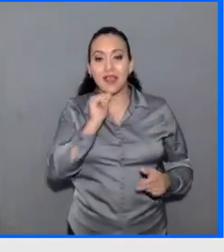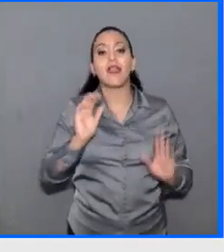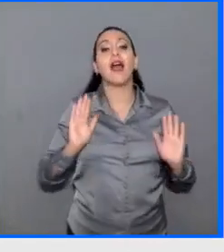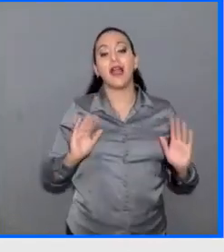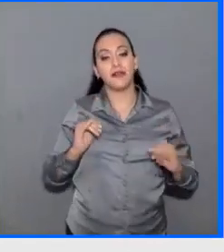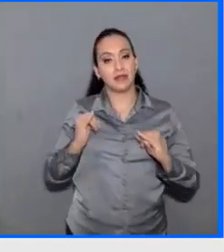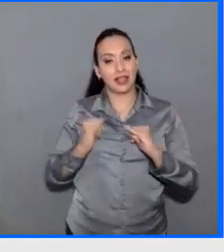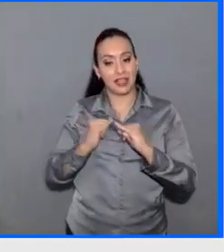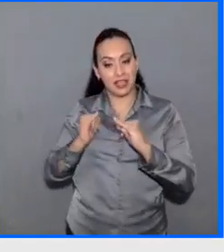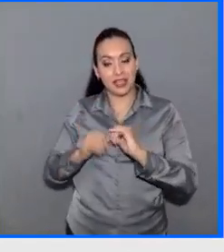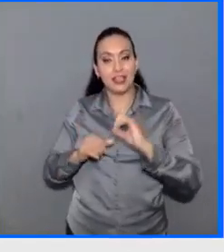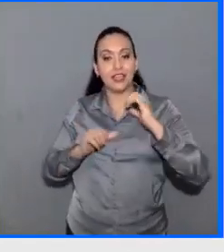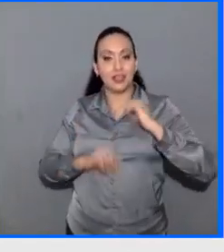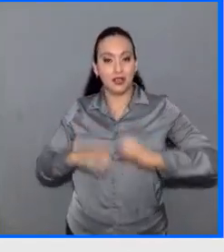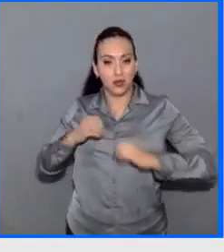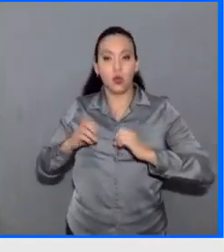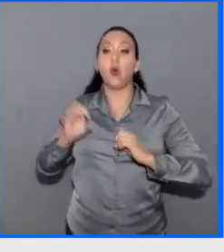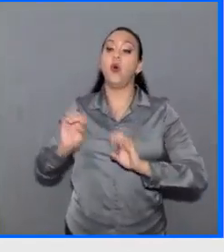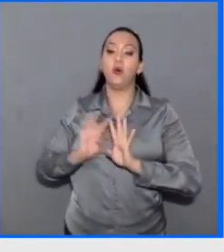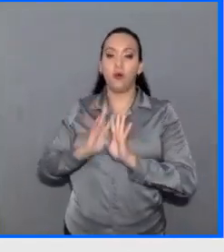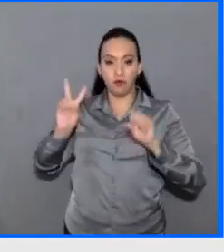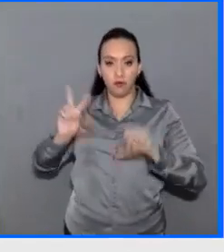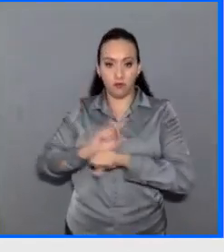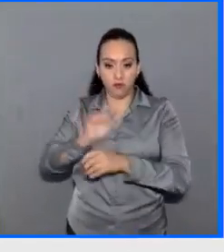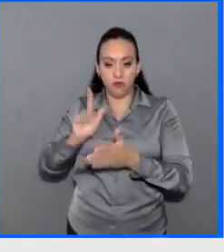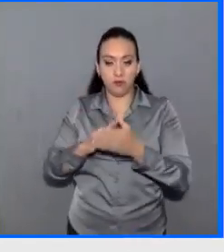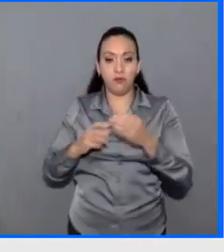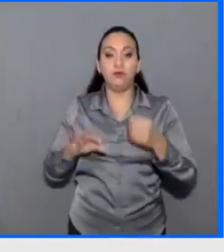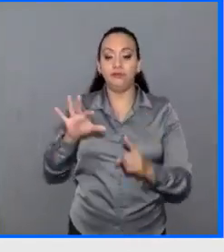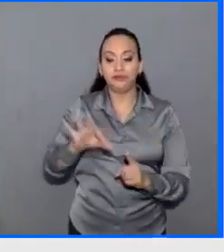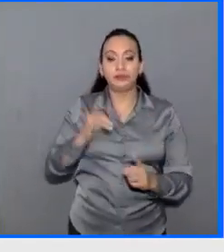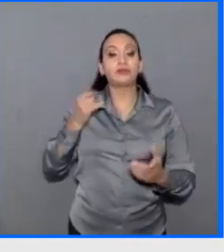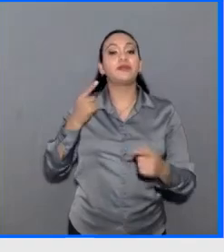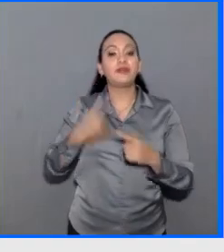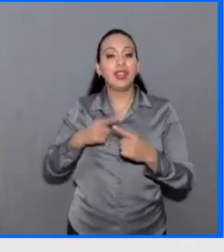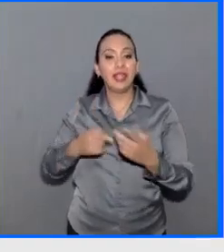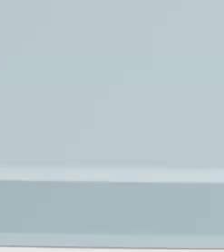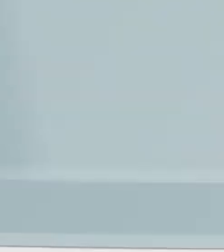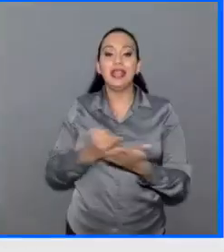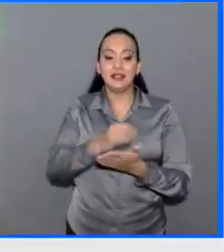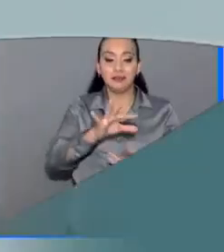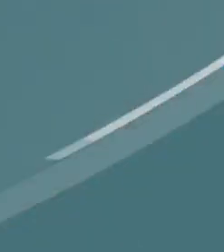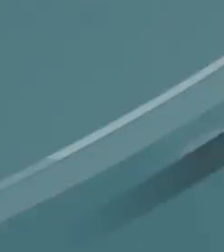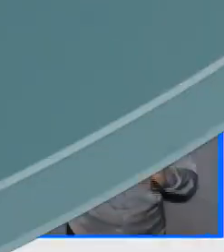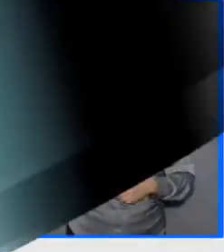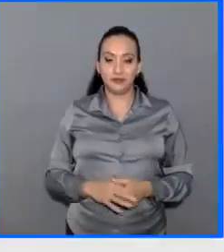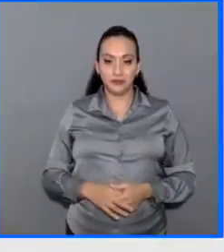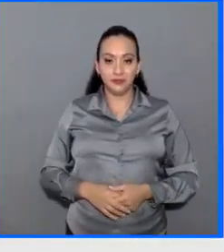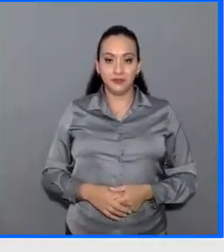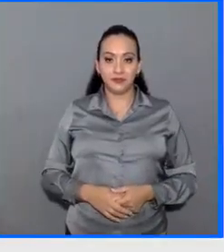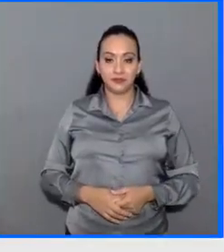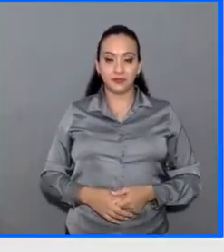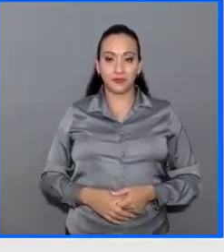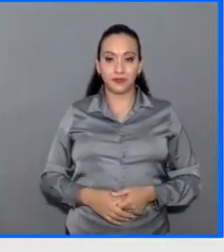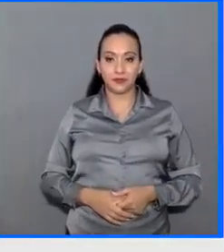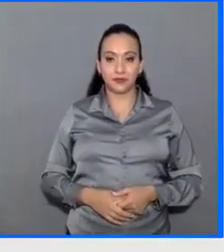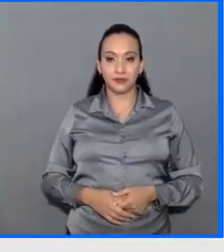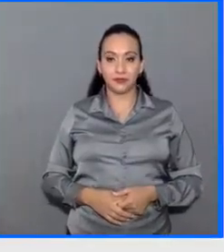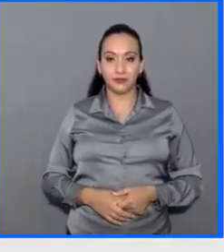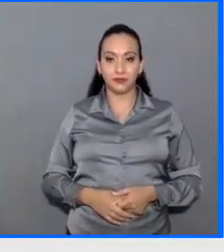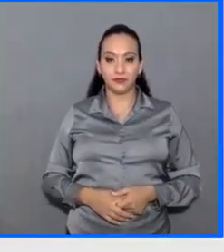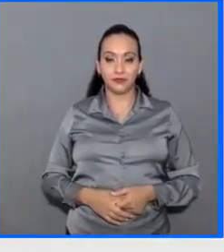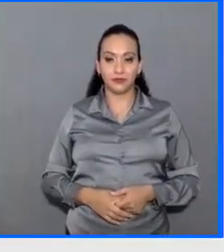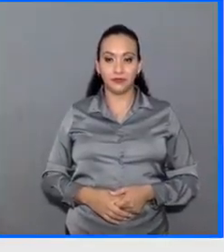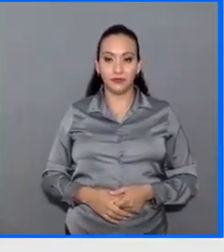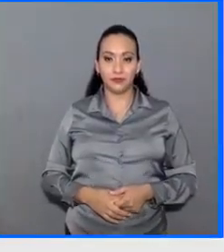o al Consejo de la Judicatura Federal tomar la decisión sobre la vacante. La ley no